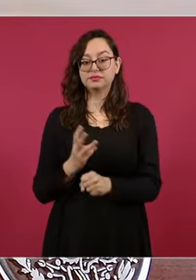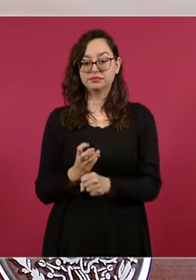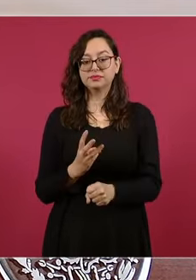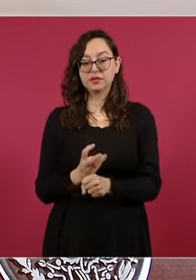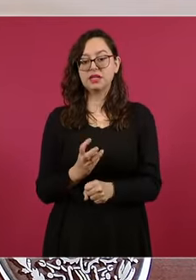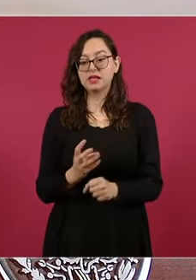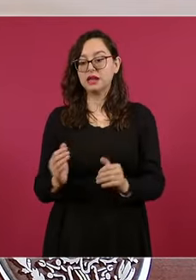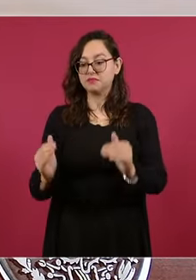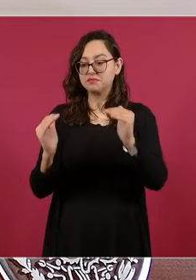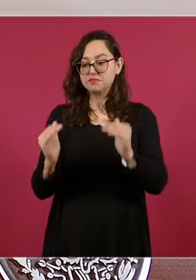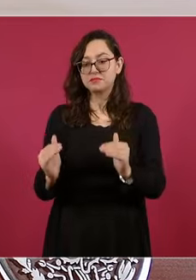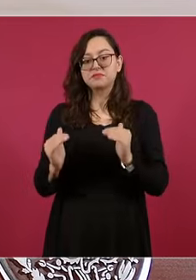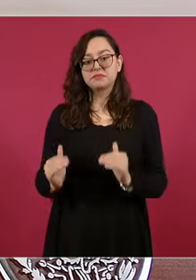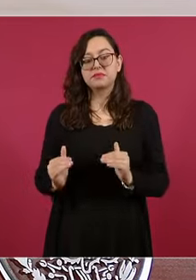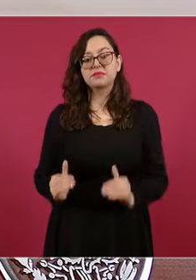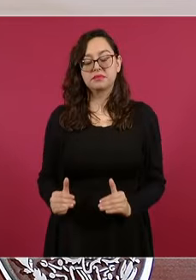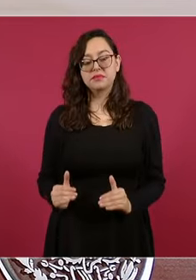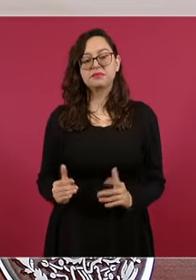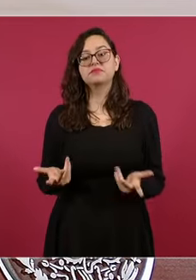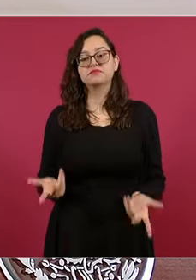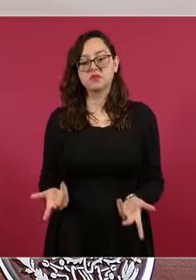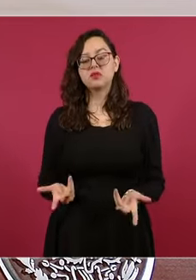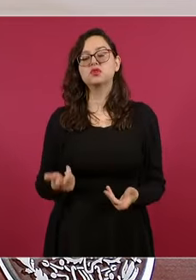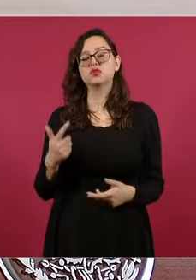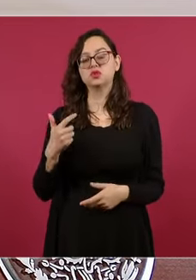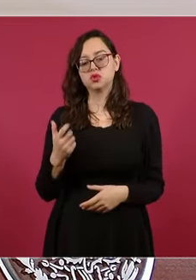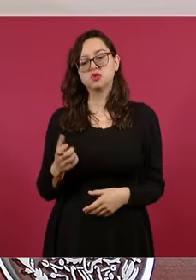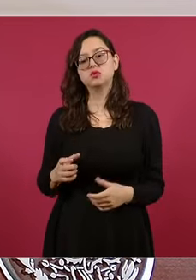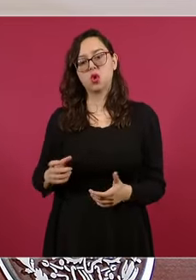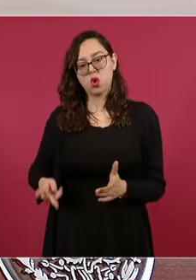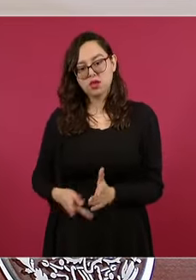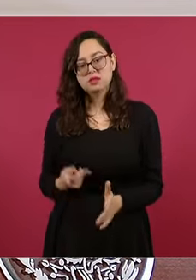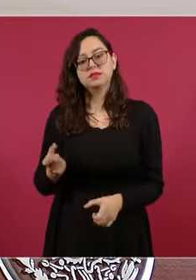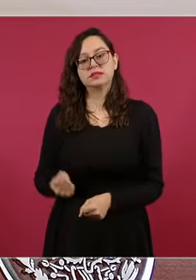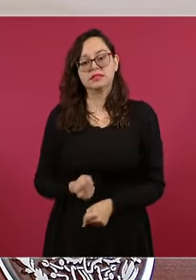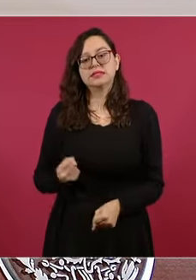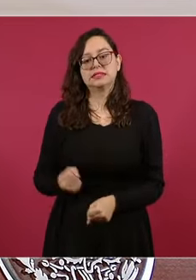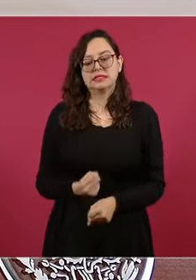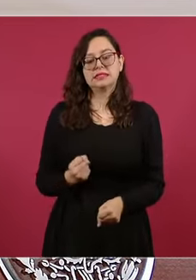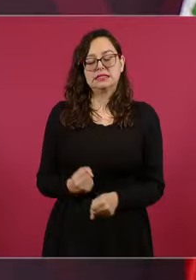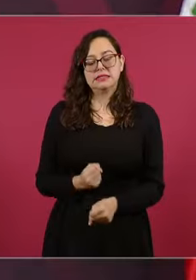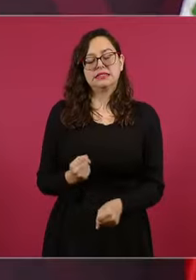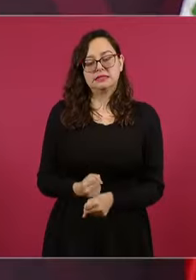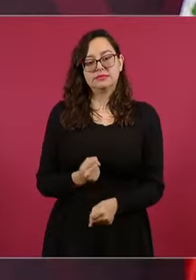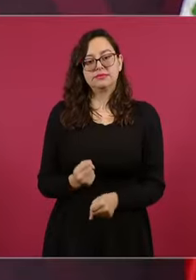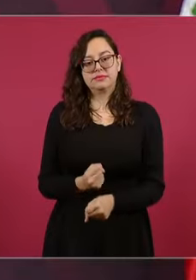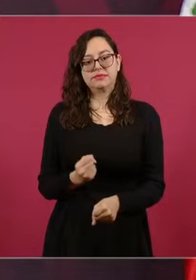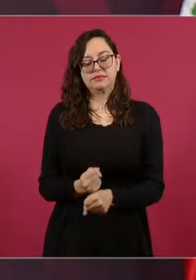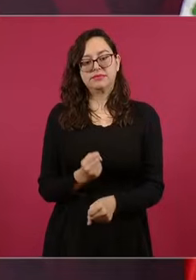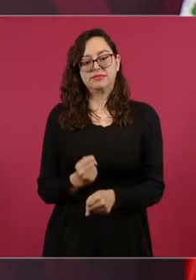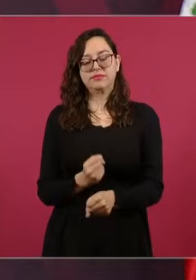brazo, ya con la práctica puede uno